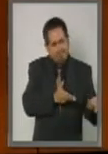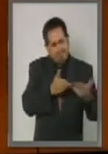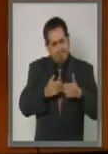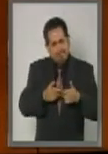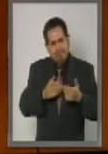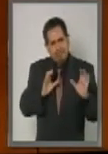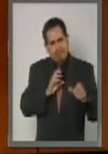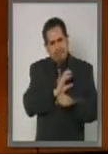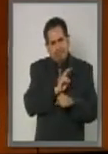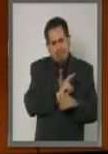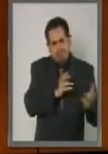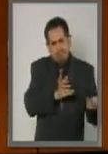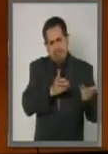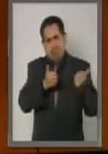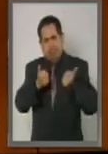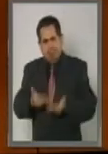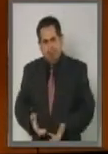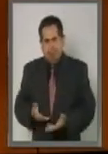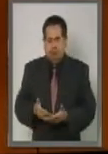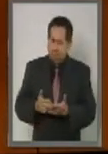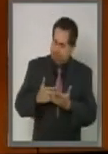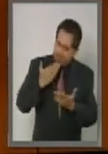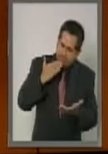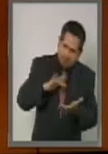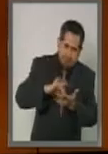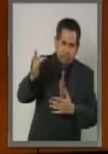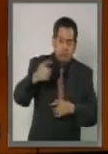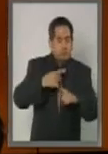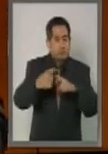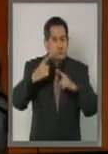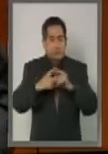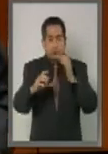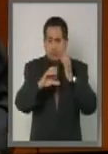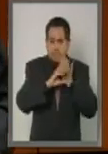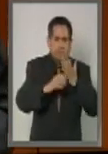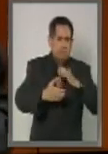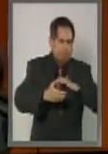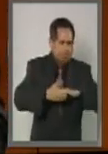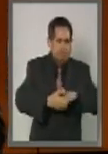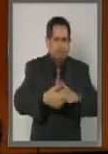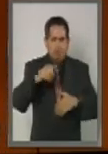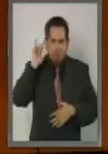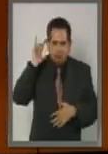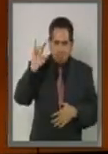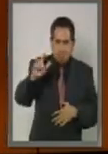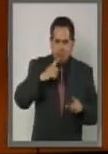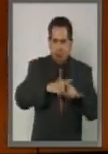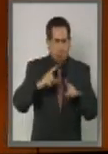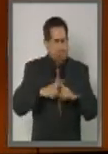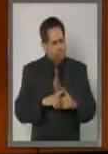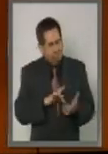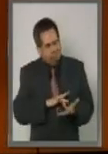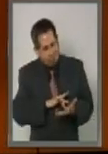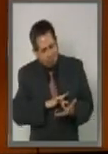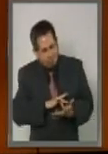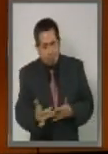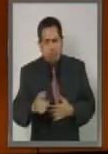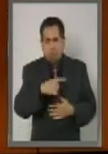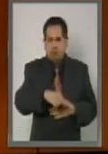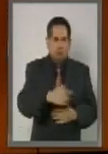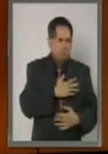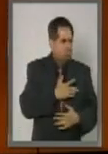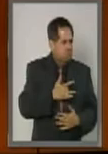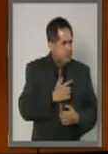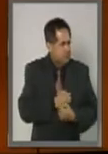trayecto. Agradecemos a las empresas transportistas y a las aerolíneas que generosamente participaron en